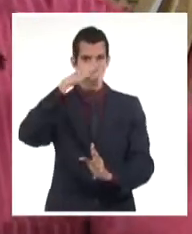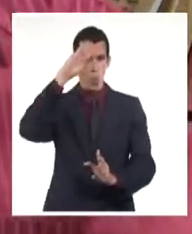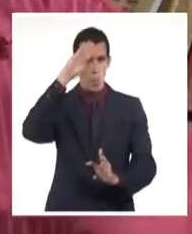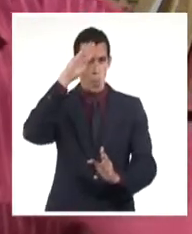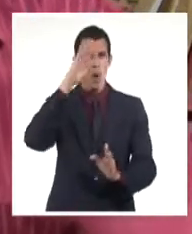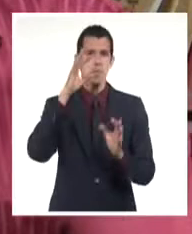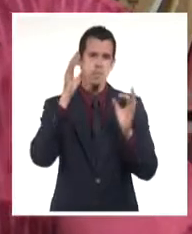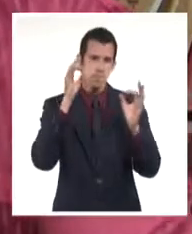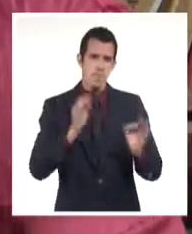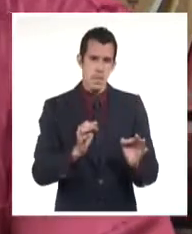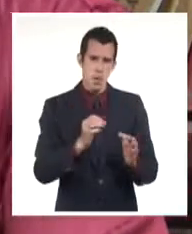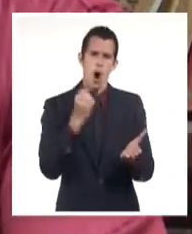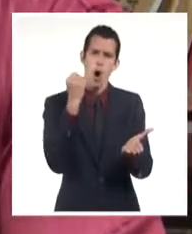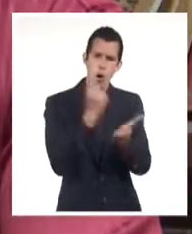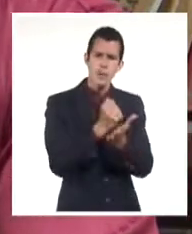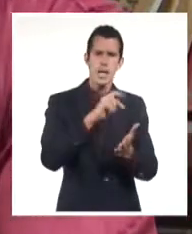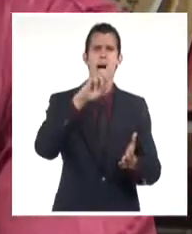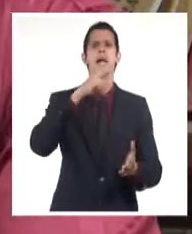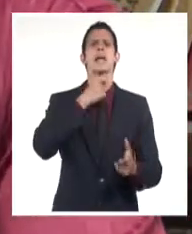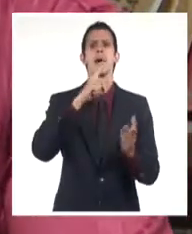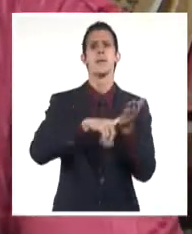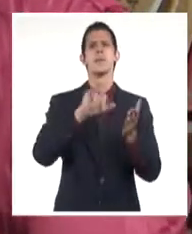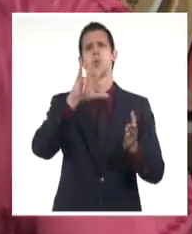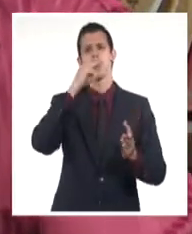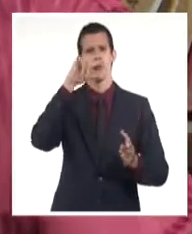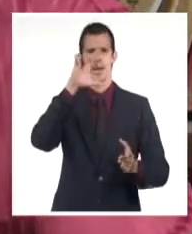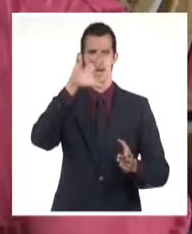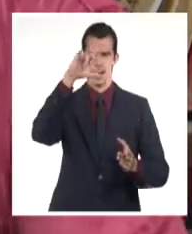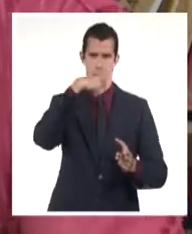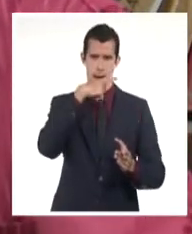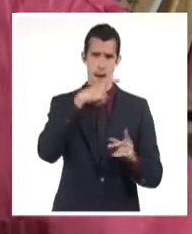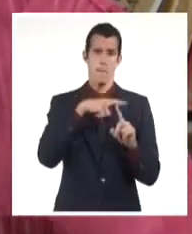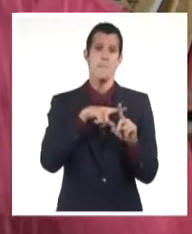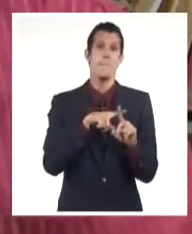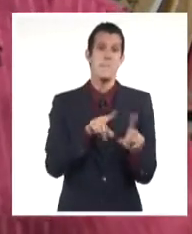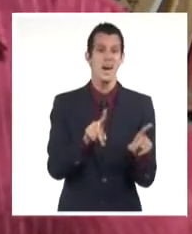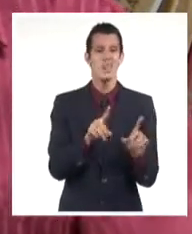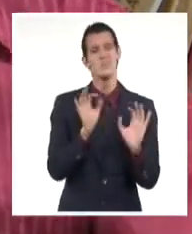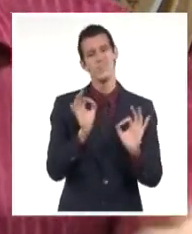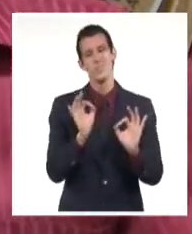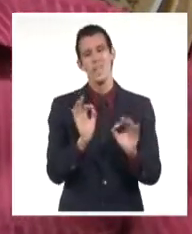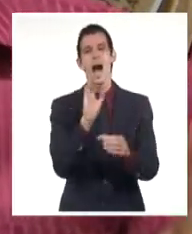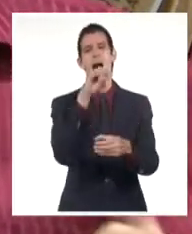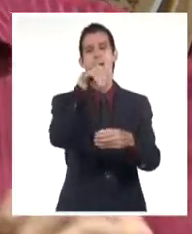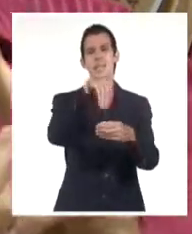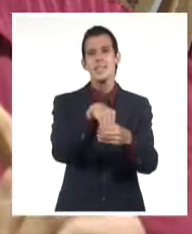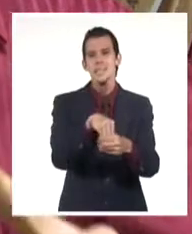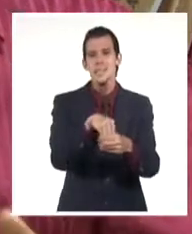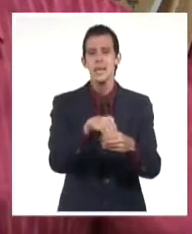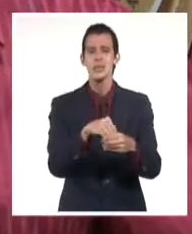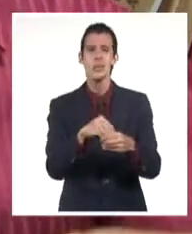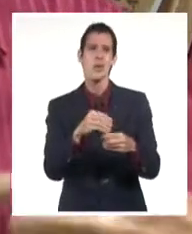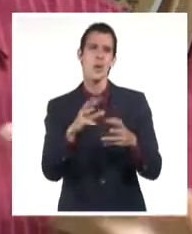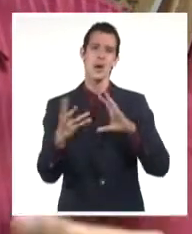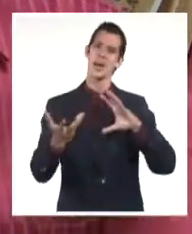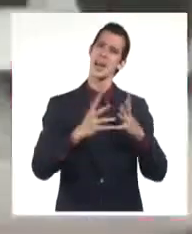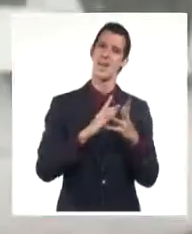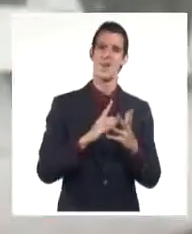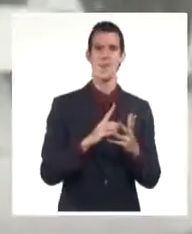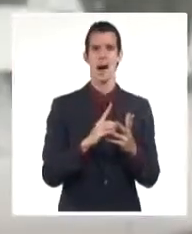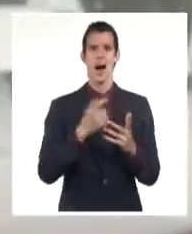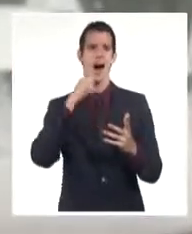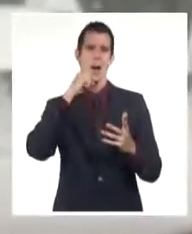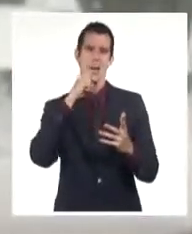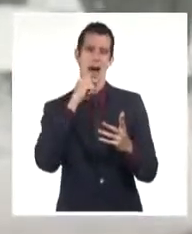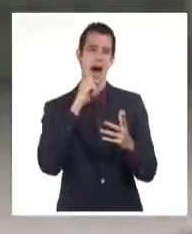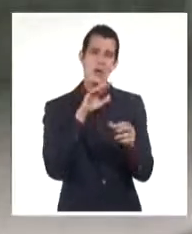una república con toda una serie de elementos de deformaciones estructurales que venían desde antes, lo que se hacen es acentuar.